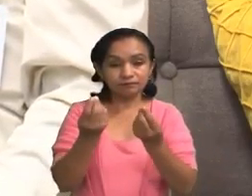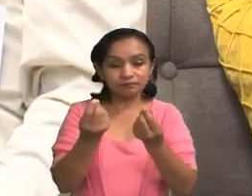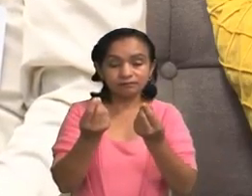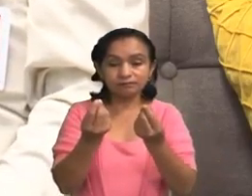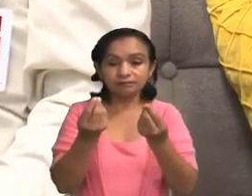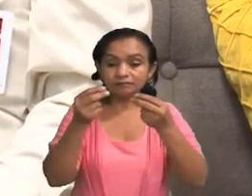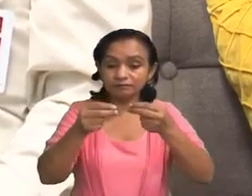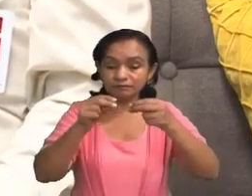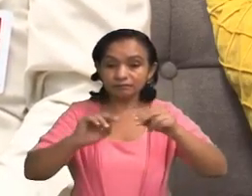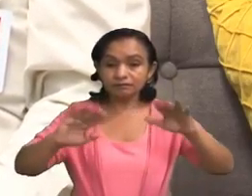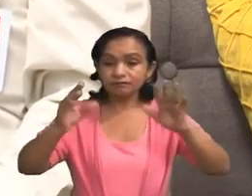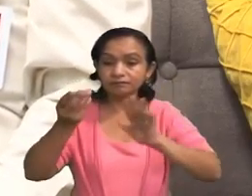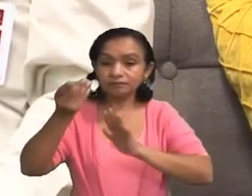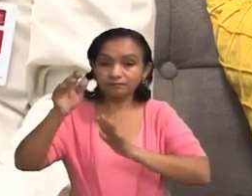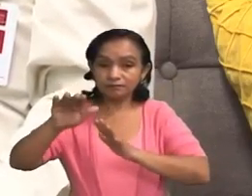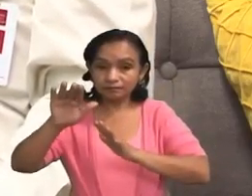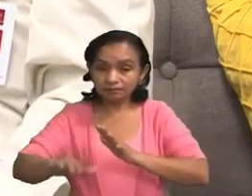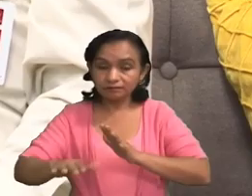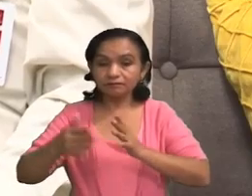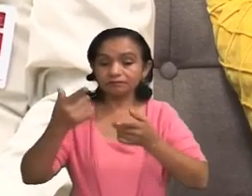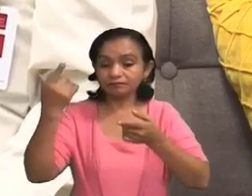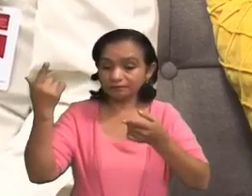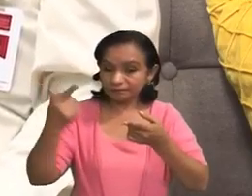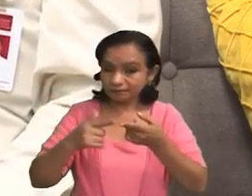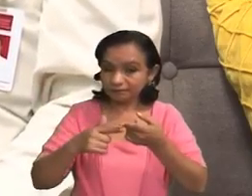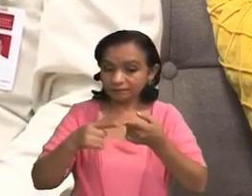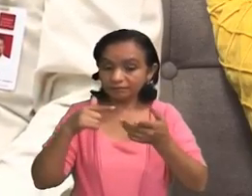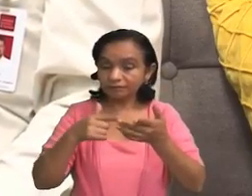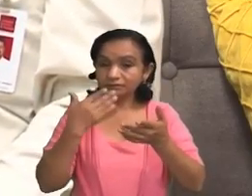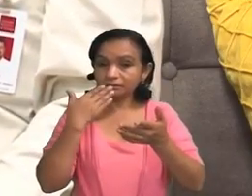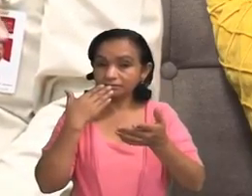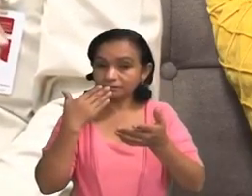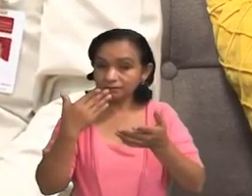de abaratar costos, busca cómo